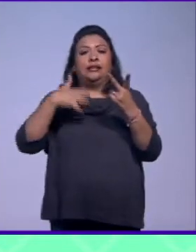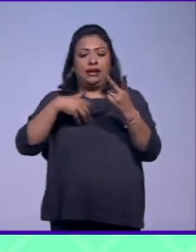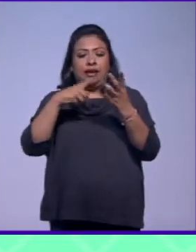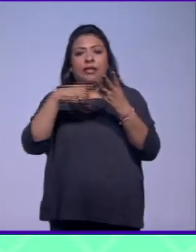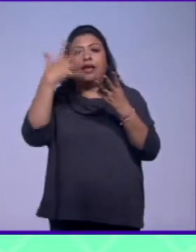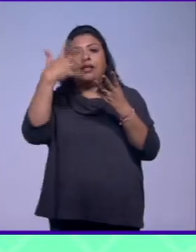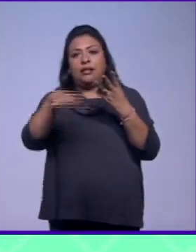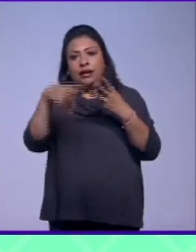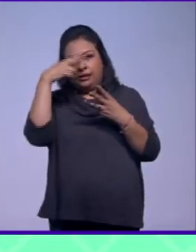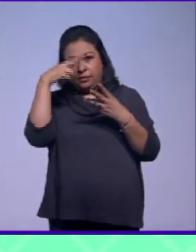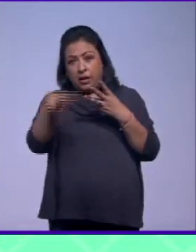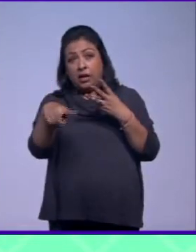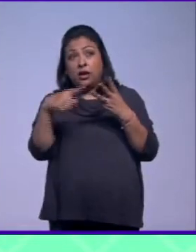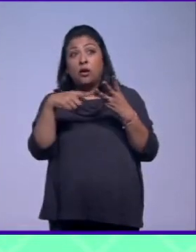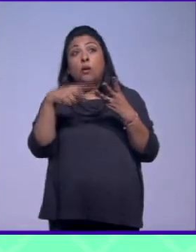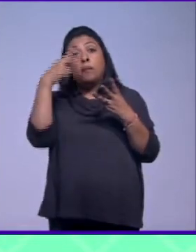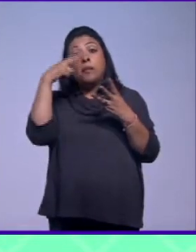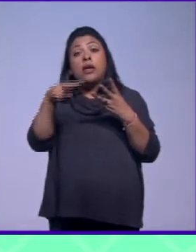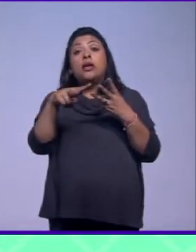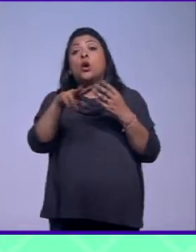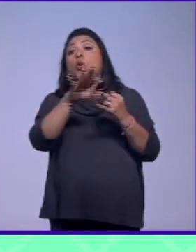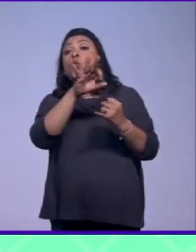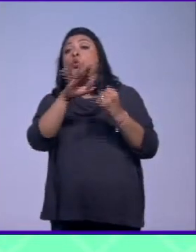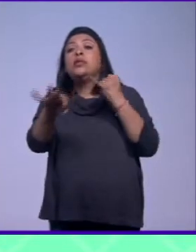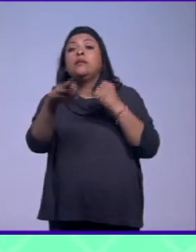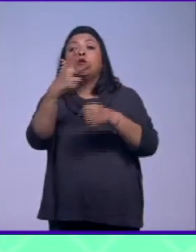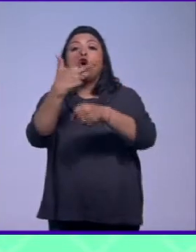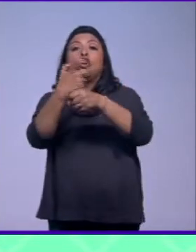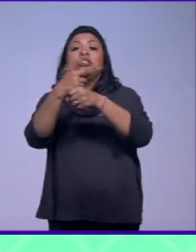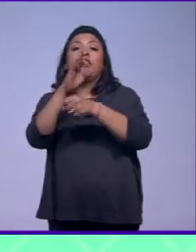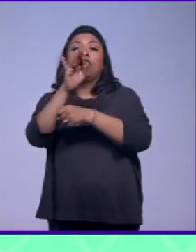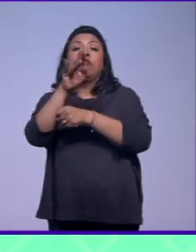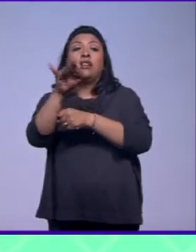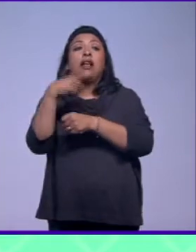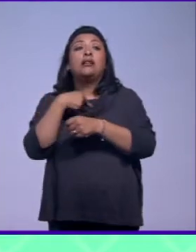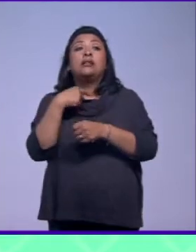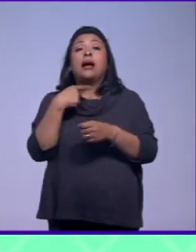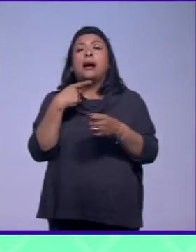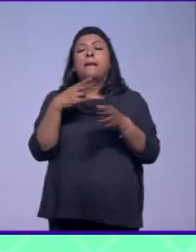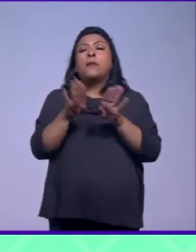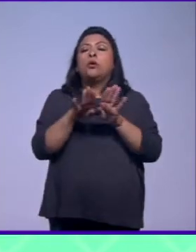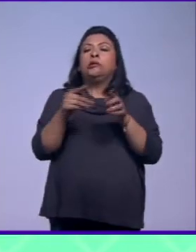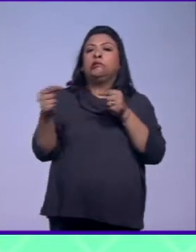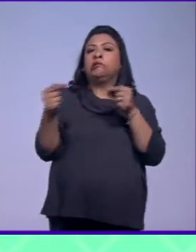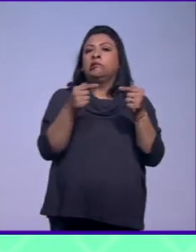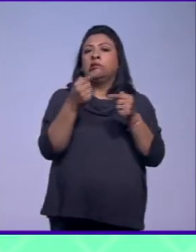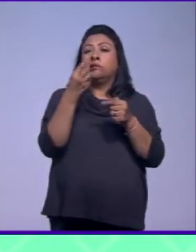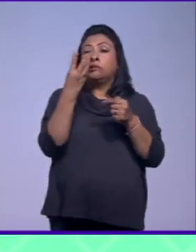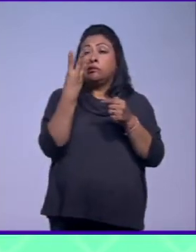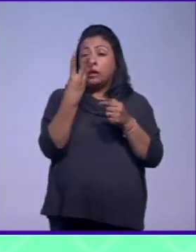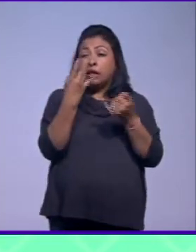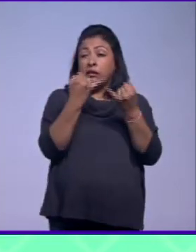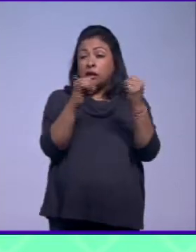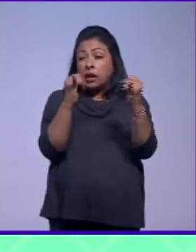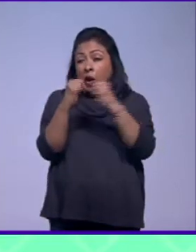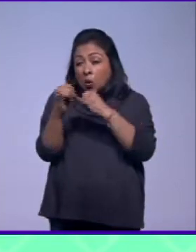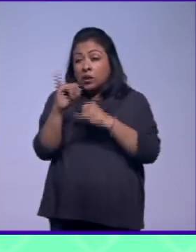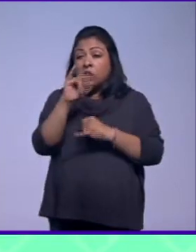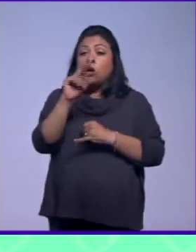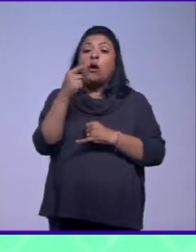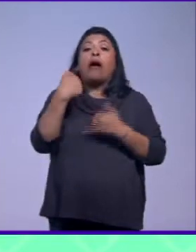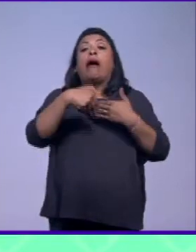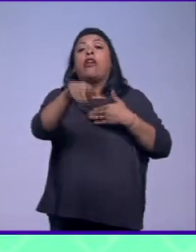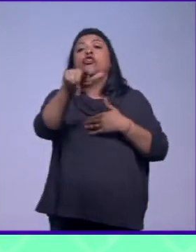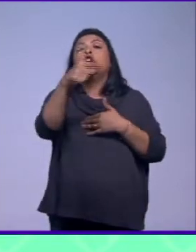méxico y en el caso de méxico son octavos de final y se están también peleando si hay tres inauguraciones o no vamos a ver qué sucede faltan doce